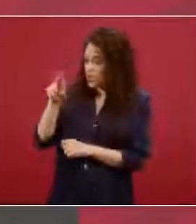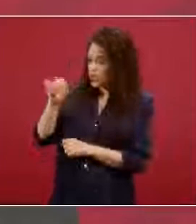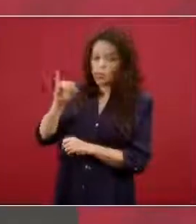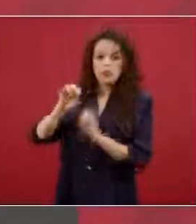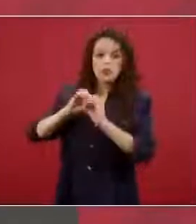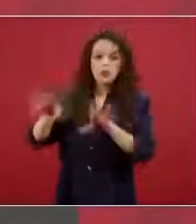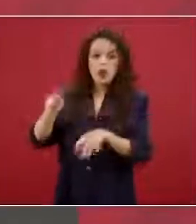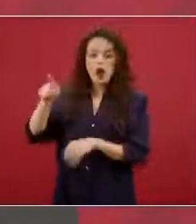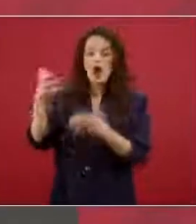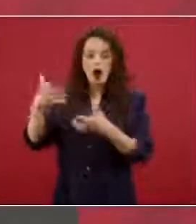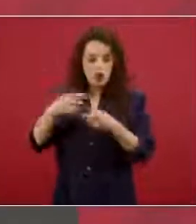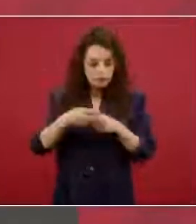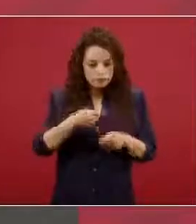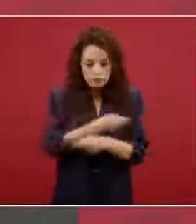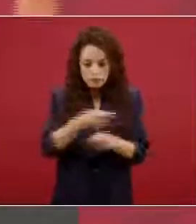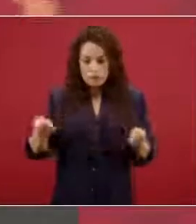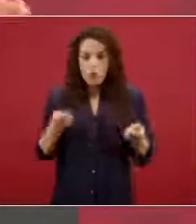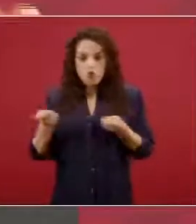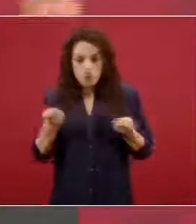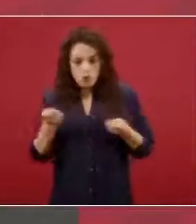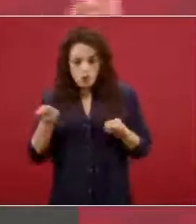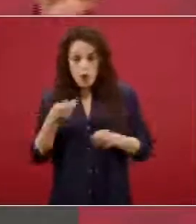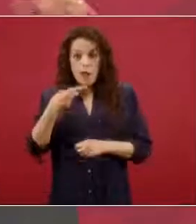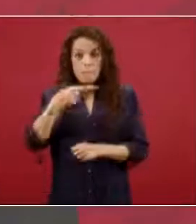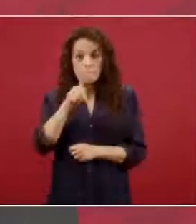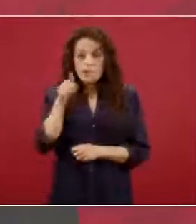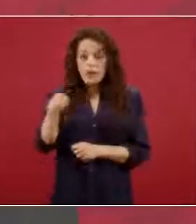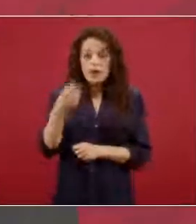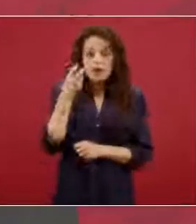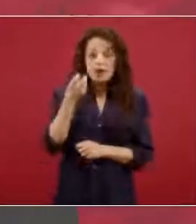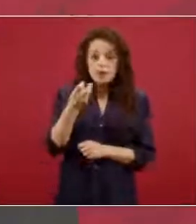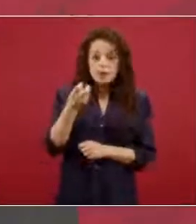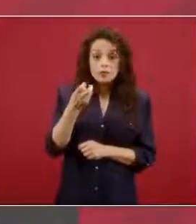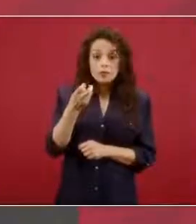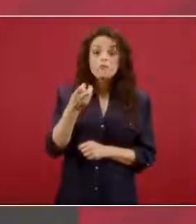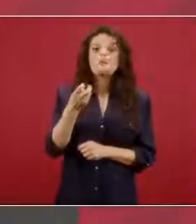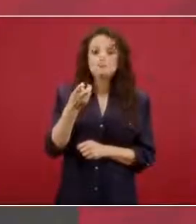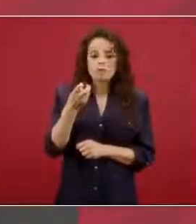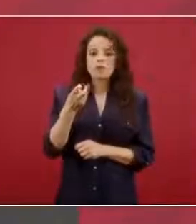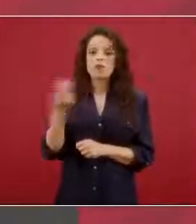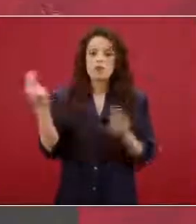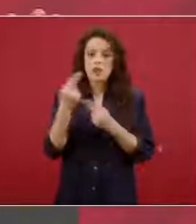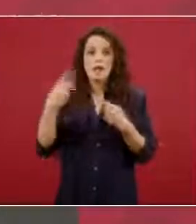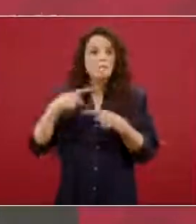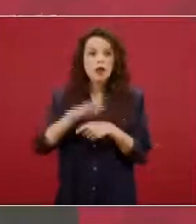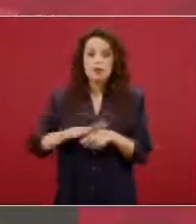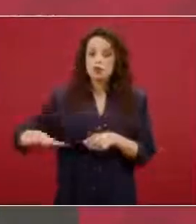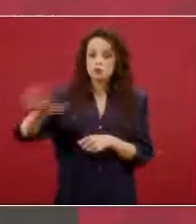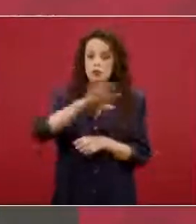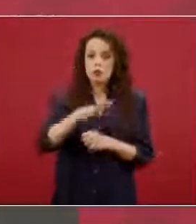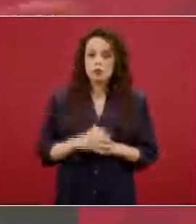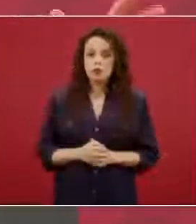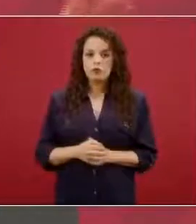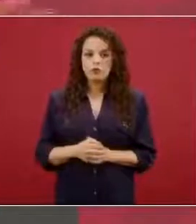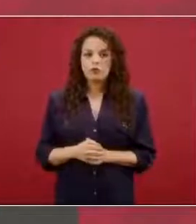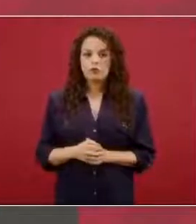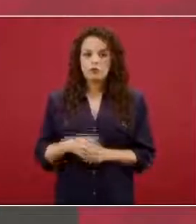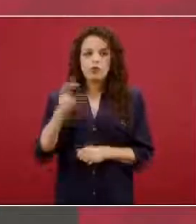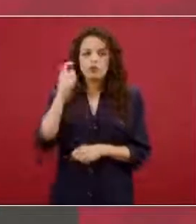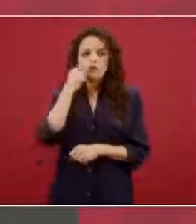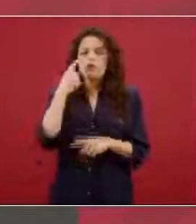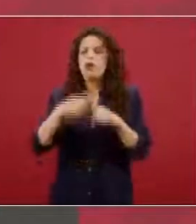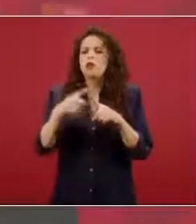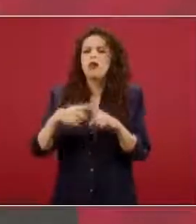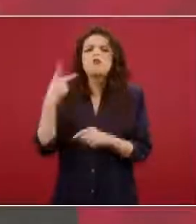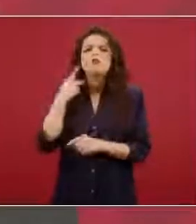lo administra, lo regula, pero esto se usa en los estados, que es donde está la población, sin distingo de quién gobierna, qué fuerza